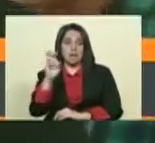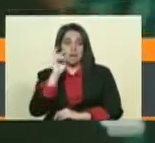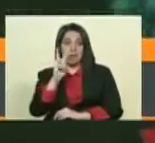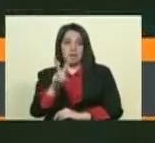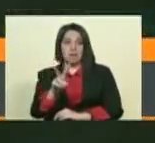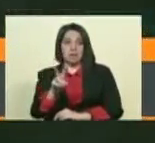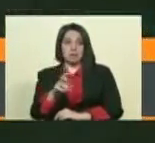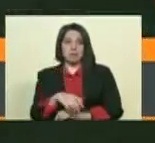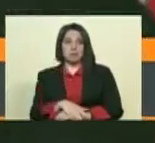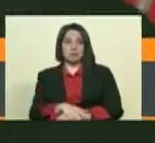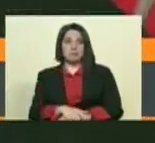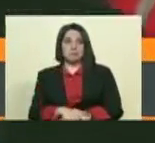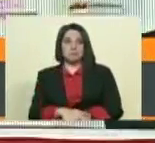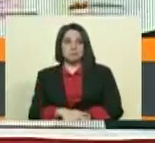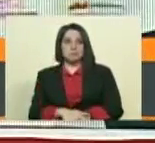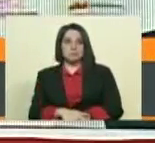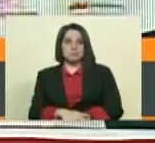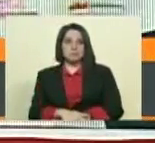aquí al frente.